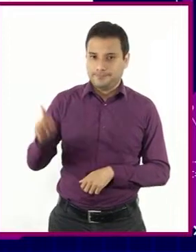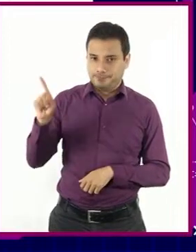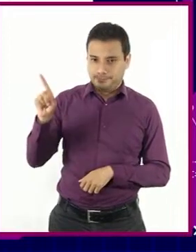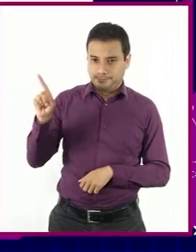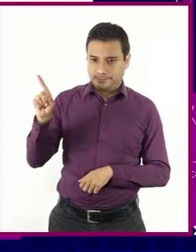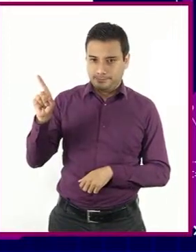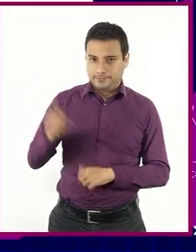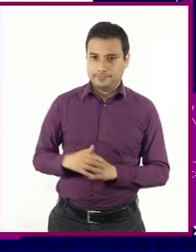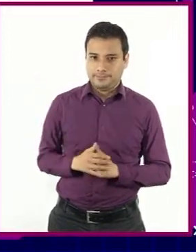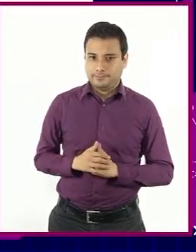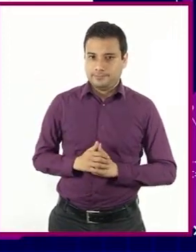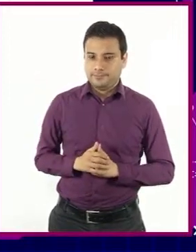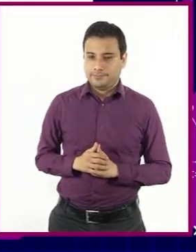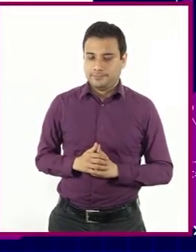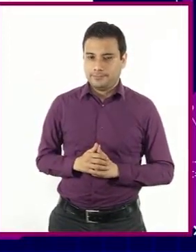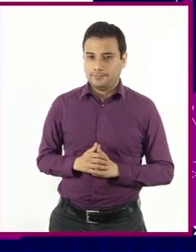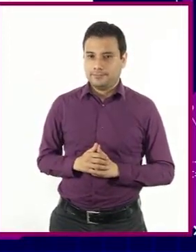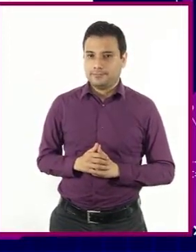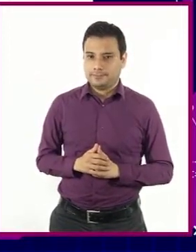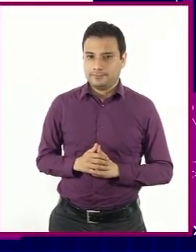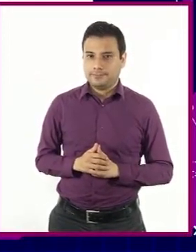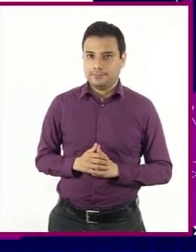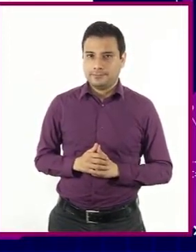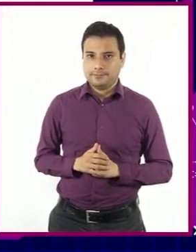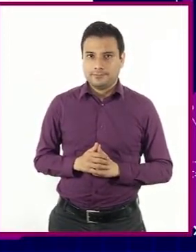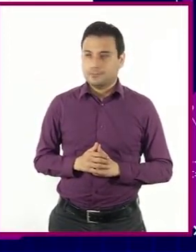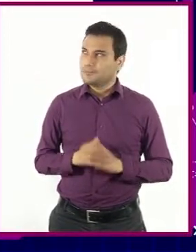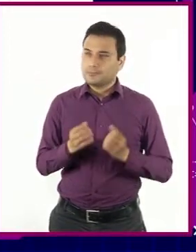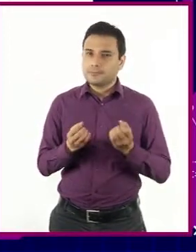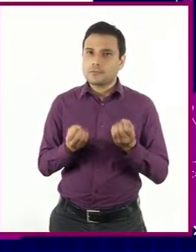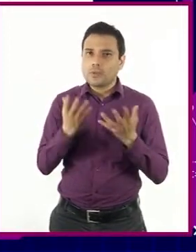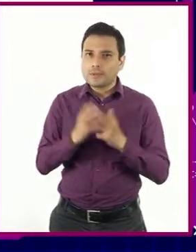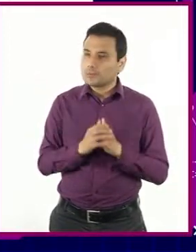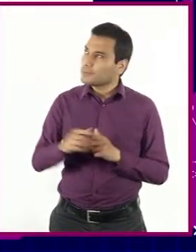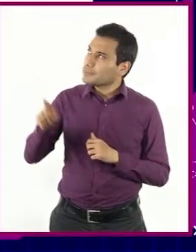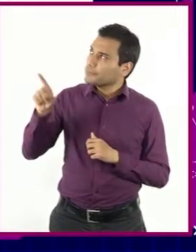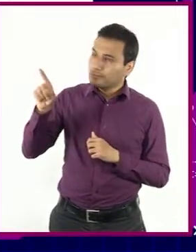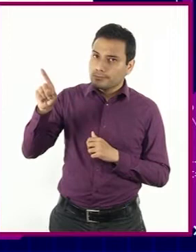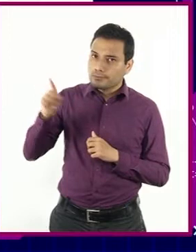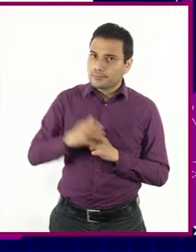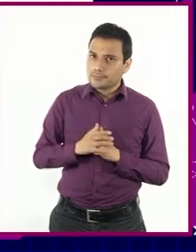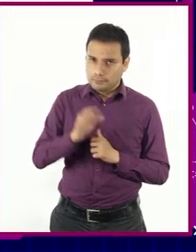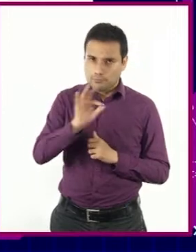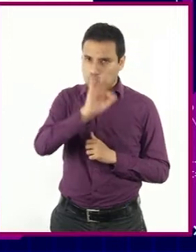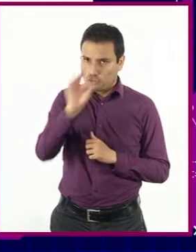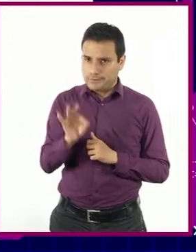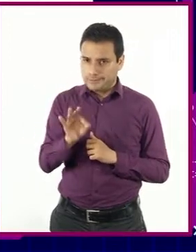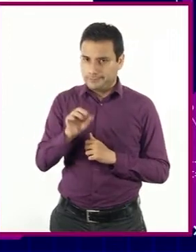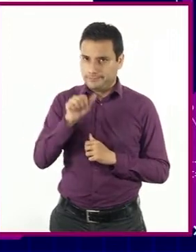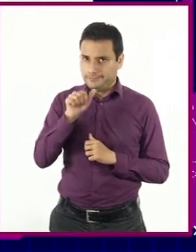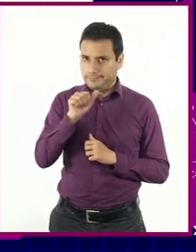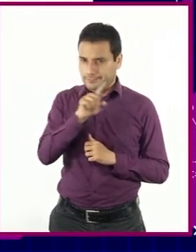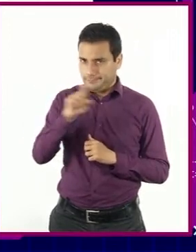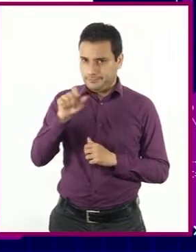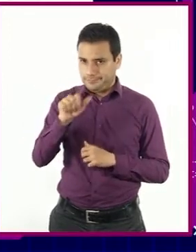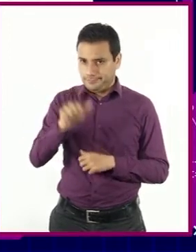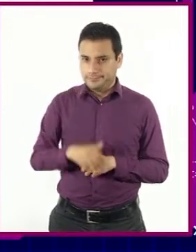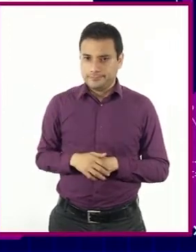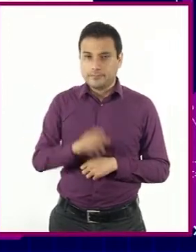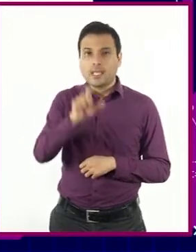275 pesos con 40 centavos corresponden al 116% y X corresponde